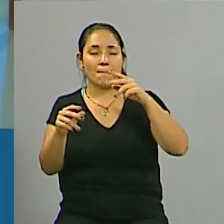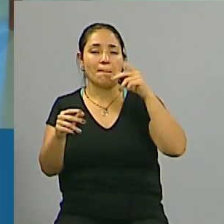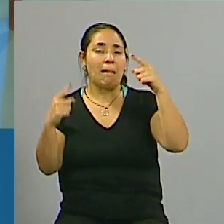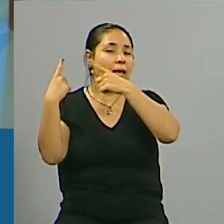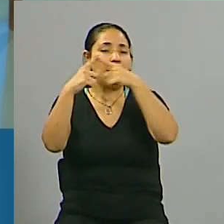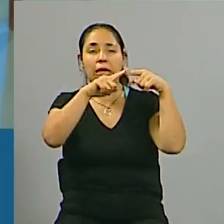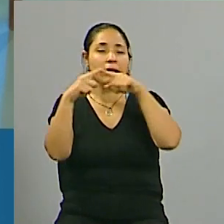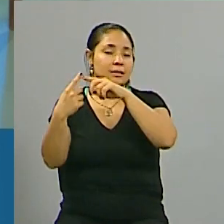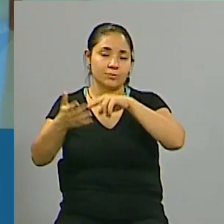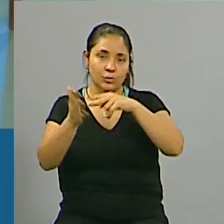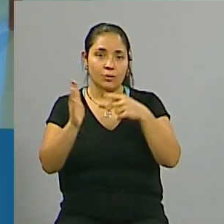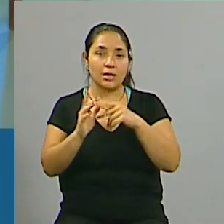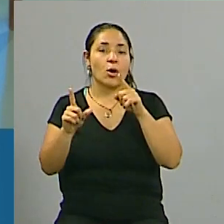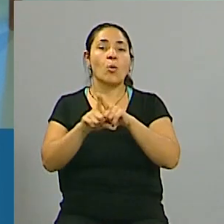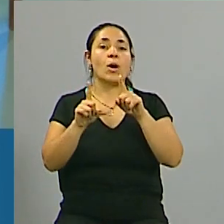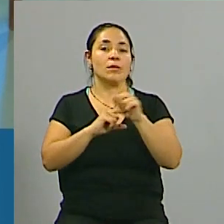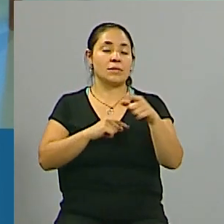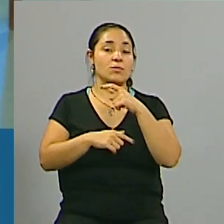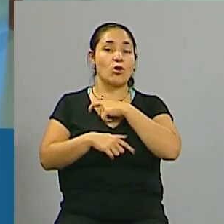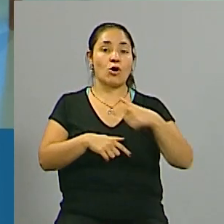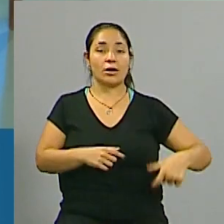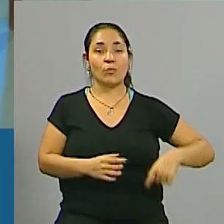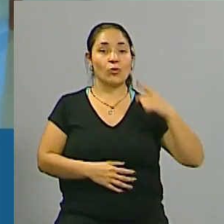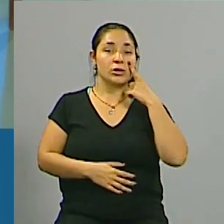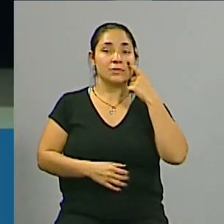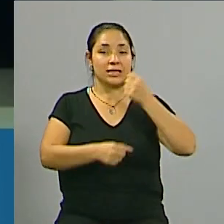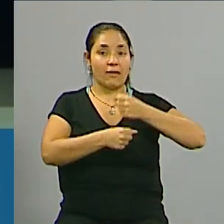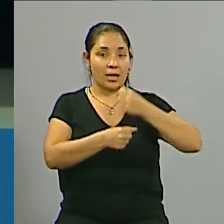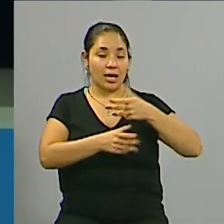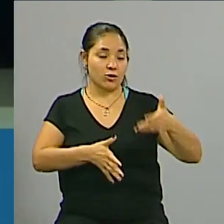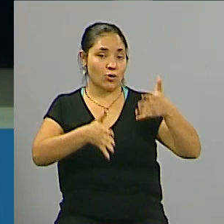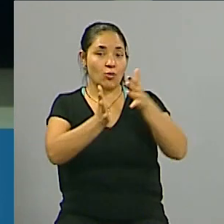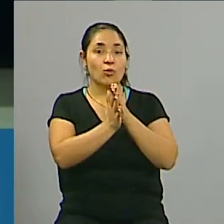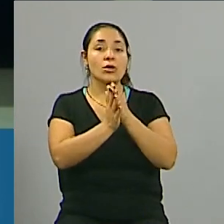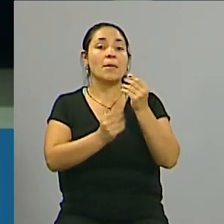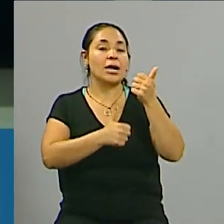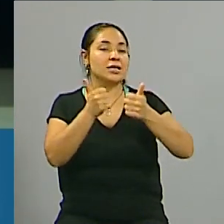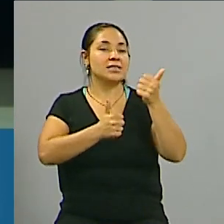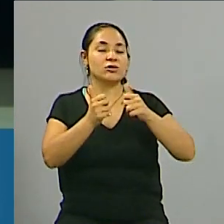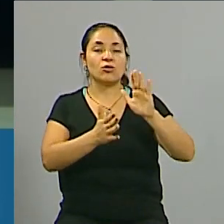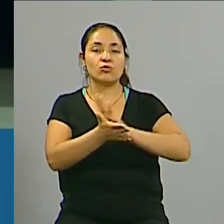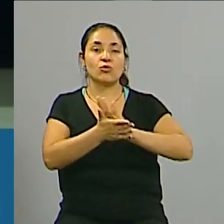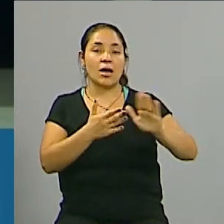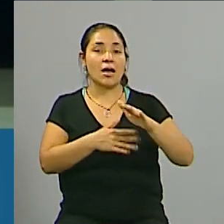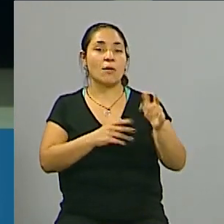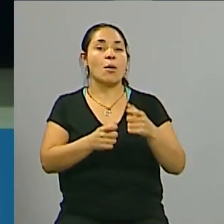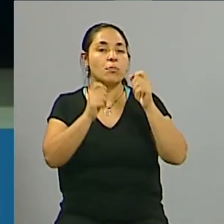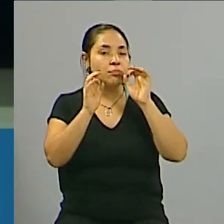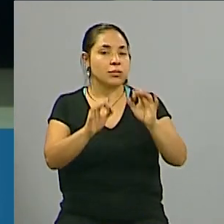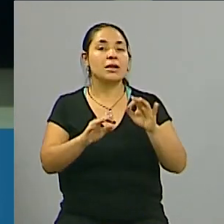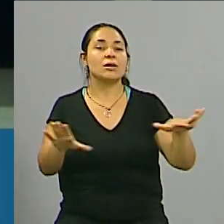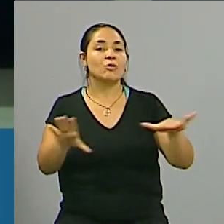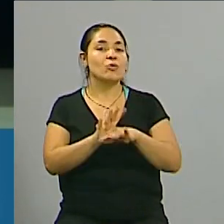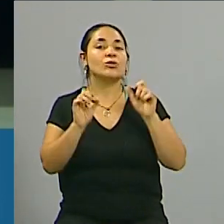que en común con el gobierno municipal estamos trabajando para una nueva licitación adaptable a la Valle. Sé que